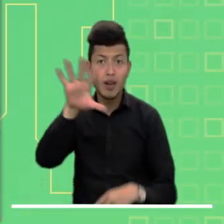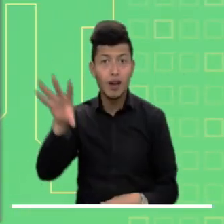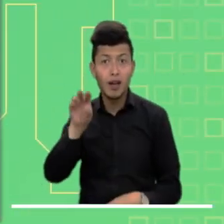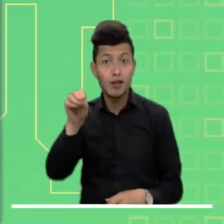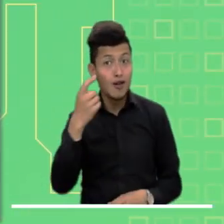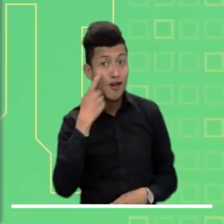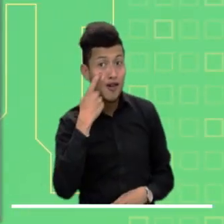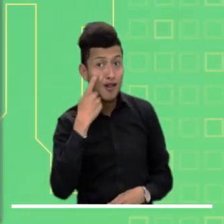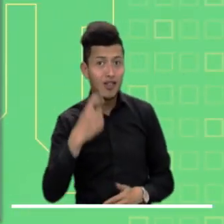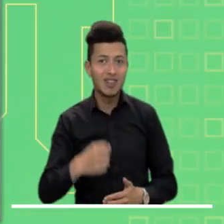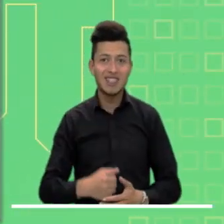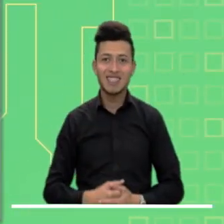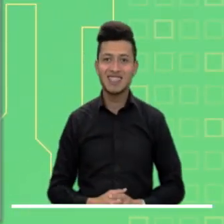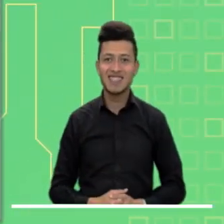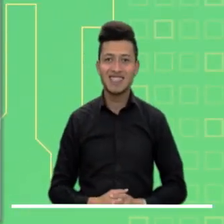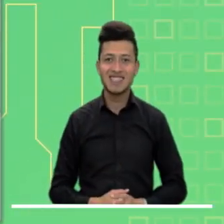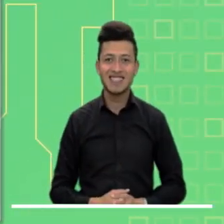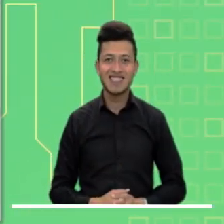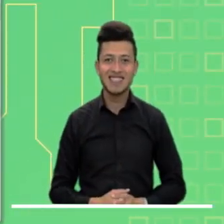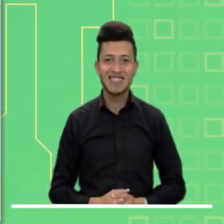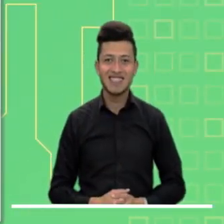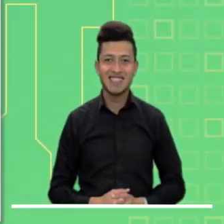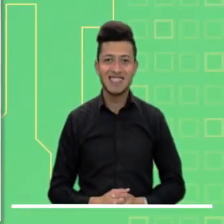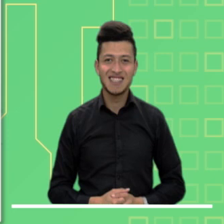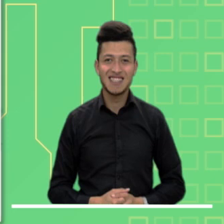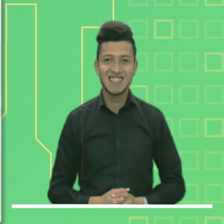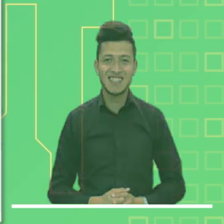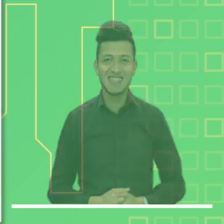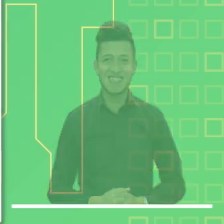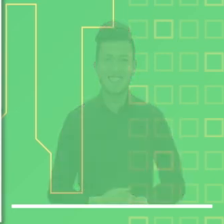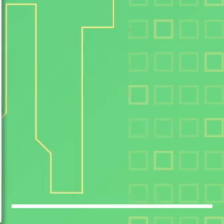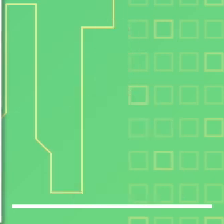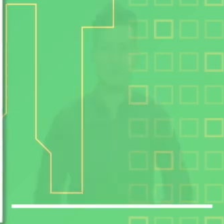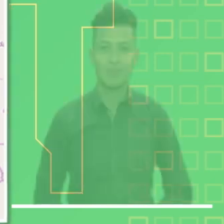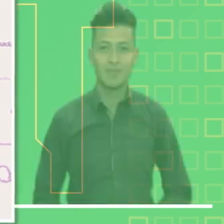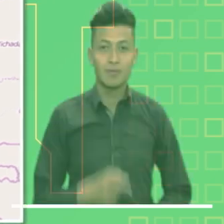Alta probabilidad de deslizamientos de tierra en Quindío.